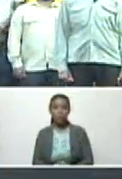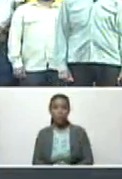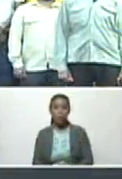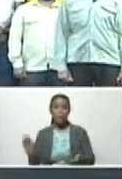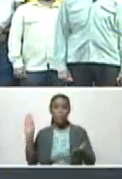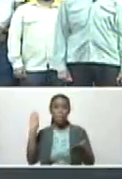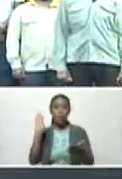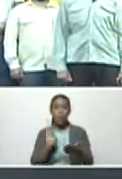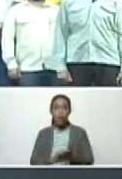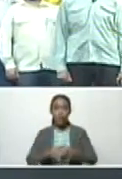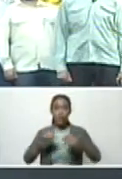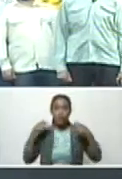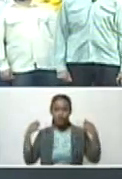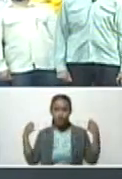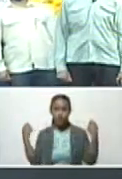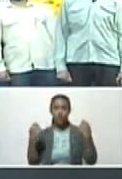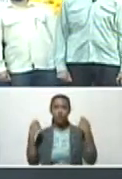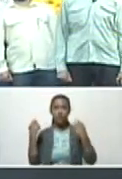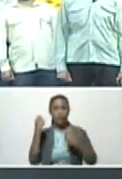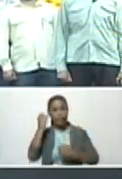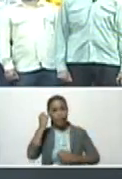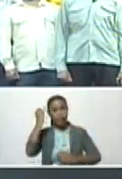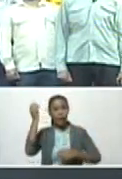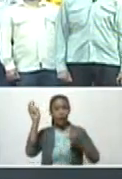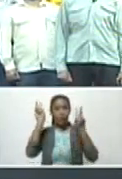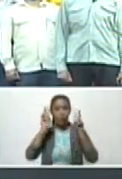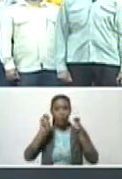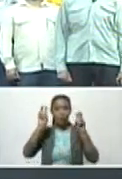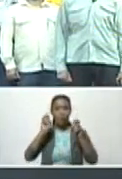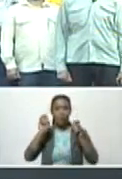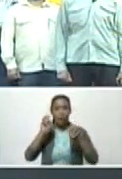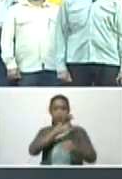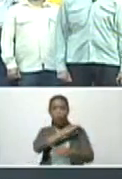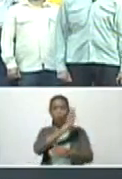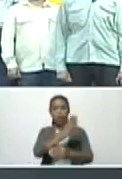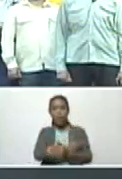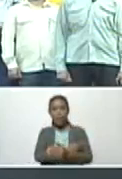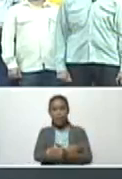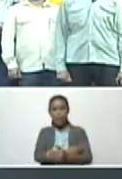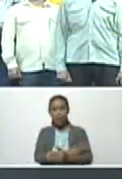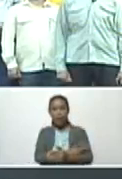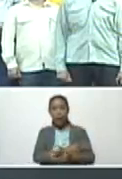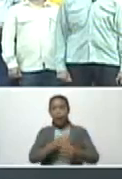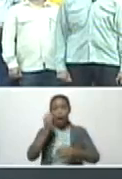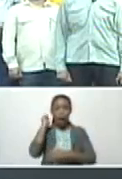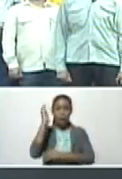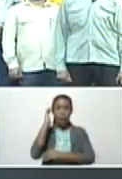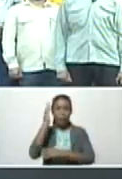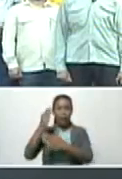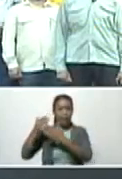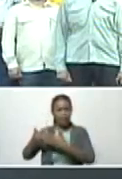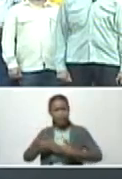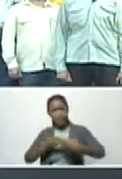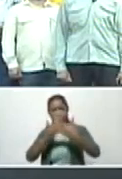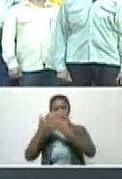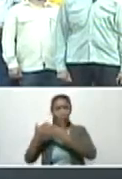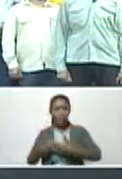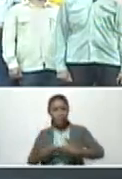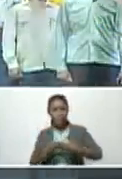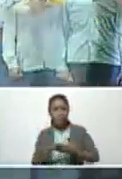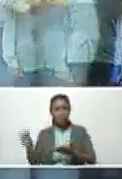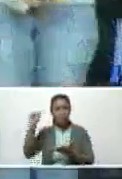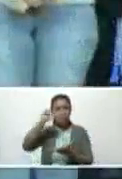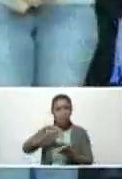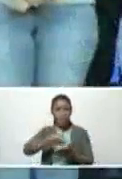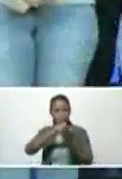ponerse innovadores, creativos, y fortalecer las asambleas estudiantiles y los